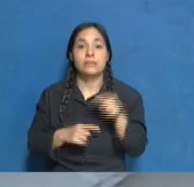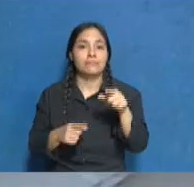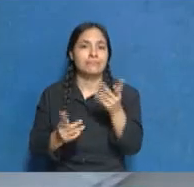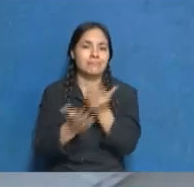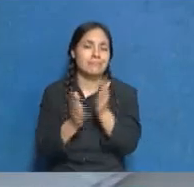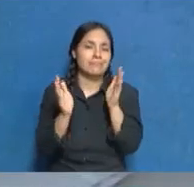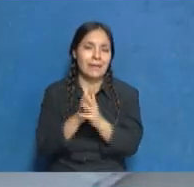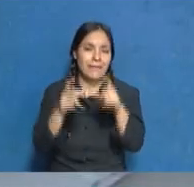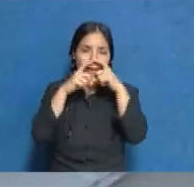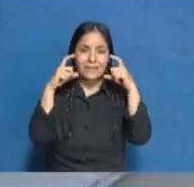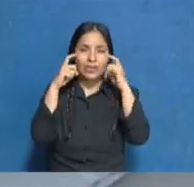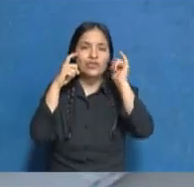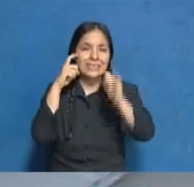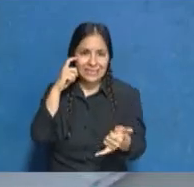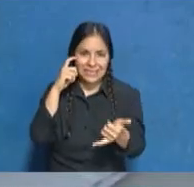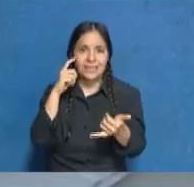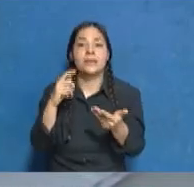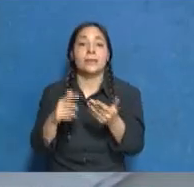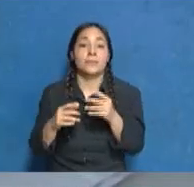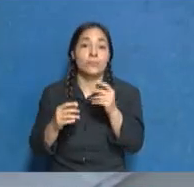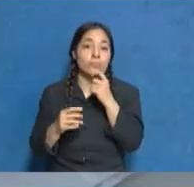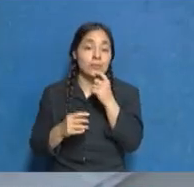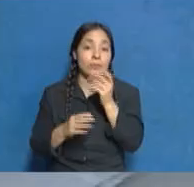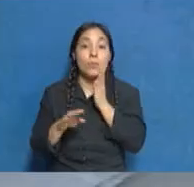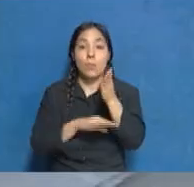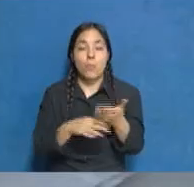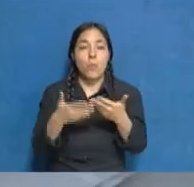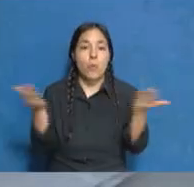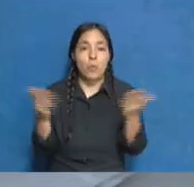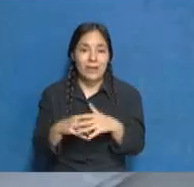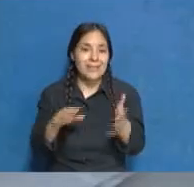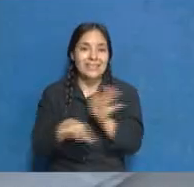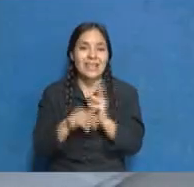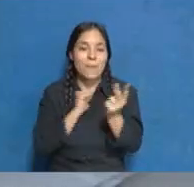utilizar barbijos en los casos en donde se vayan a lugares como protección personal.